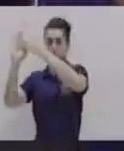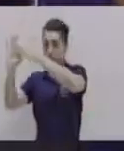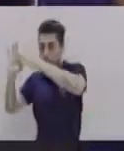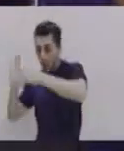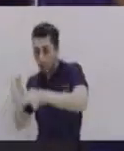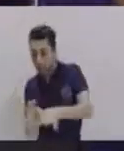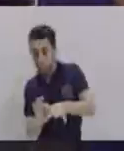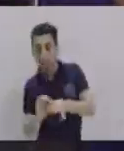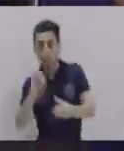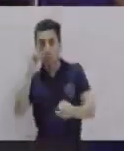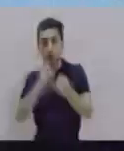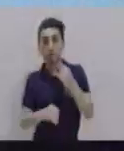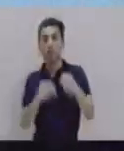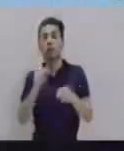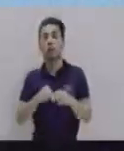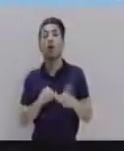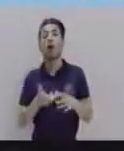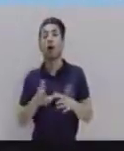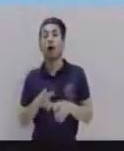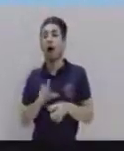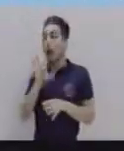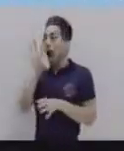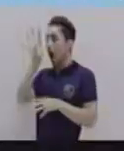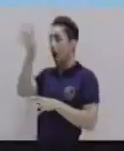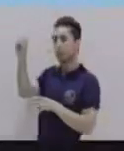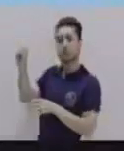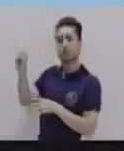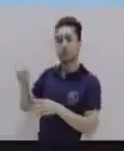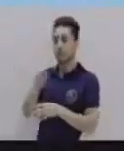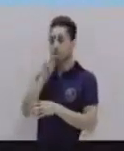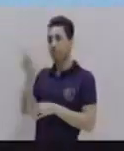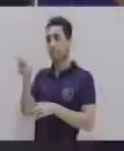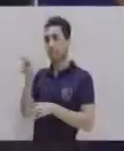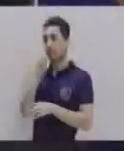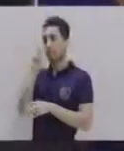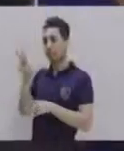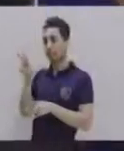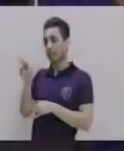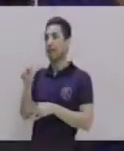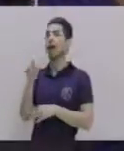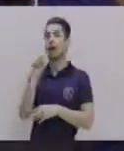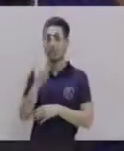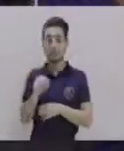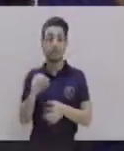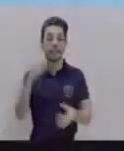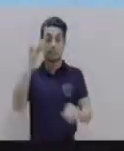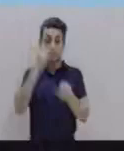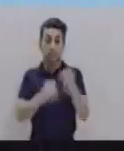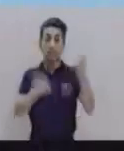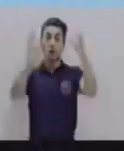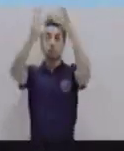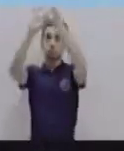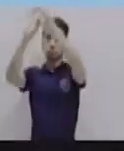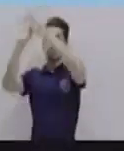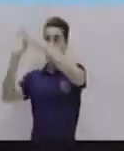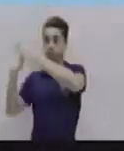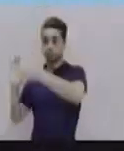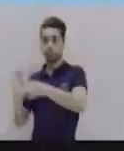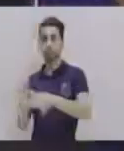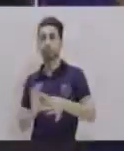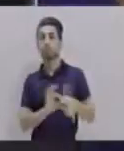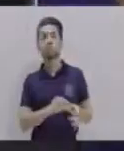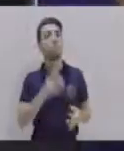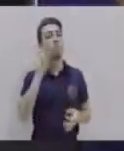cuarto consumidor, que es el que se va a comer a la serpiente. Al final de las cadenas alimenticias